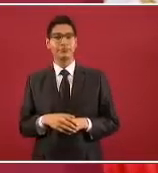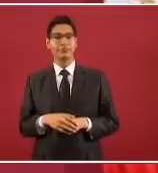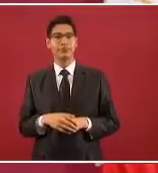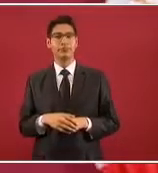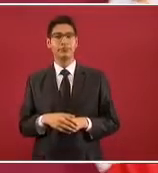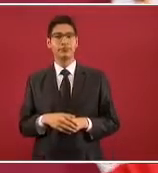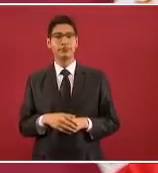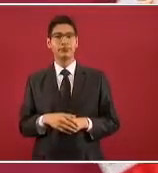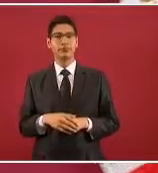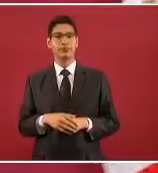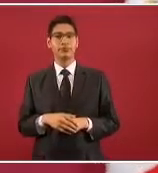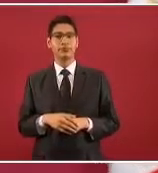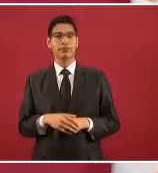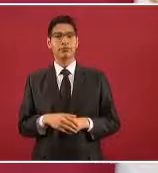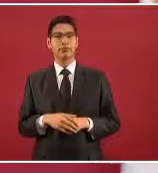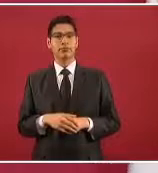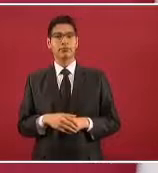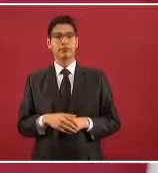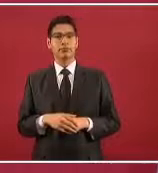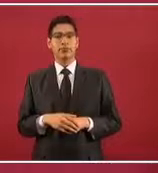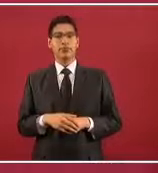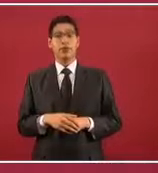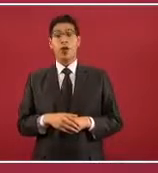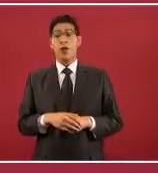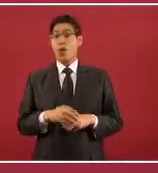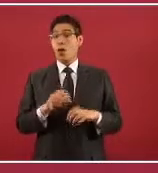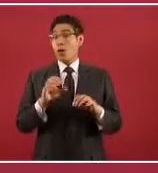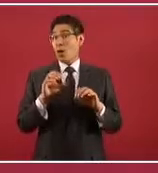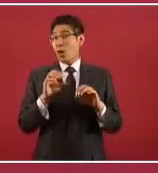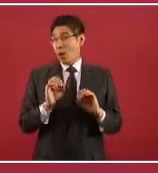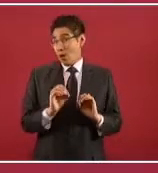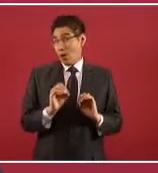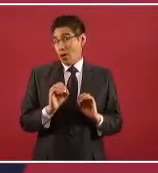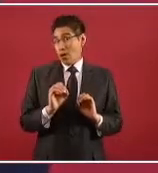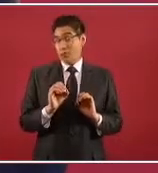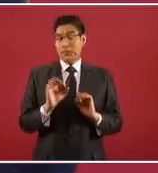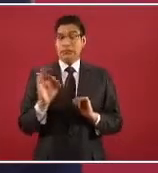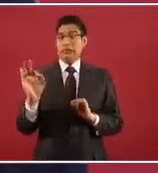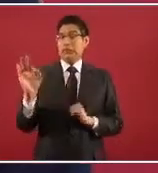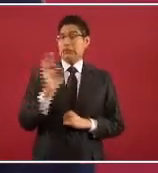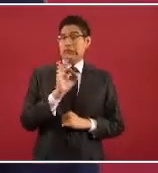Y si llega un adulto mayor